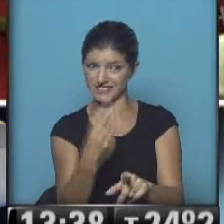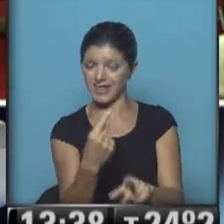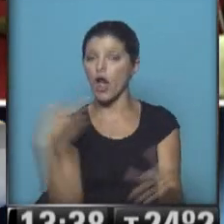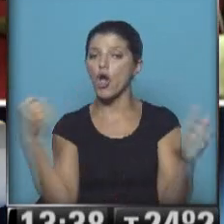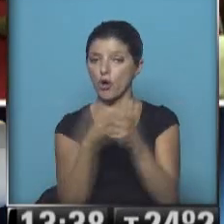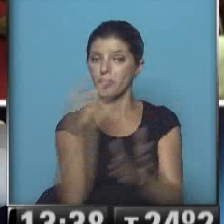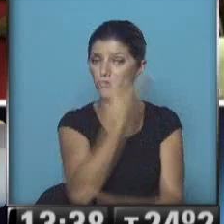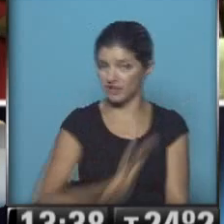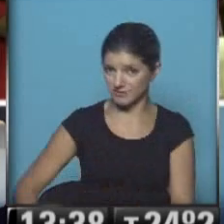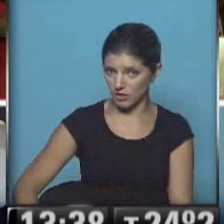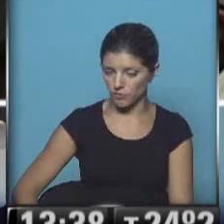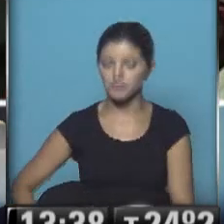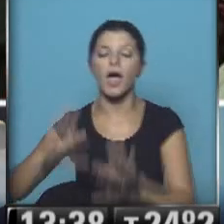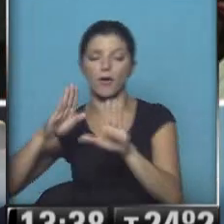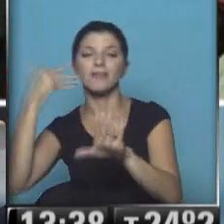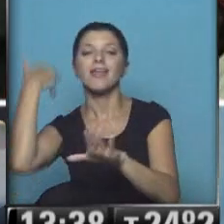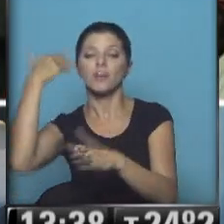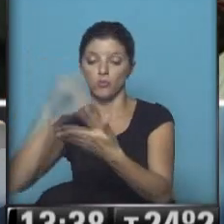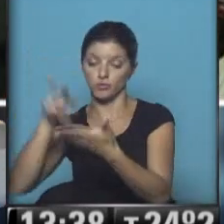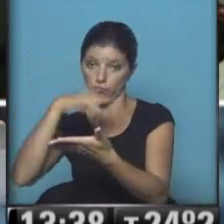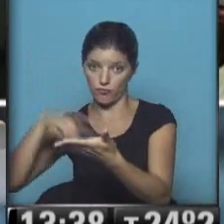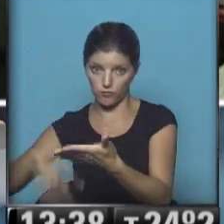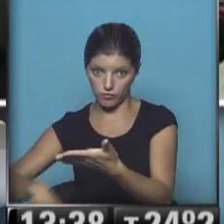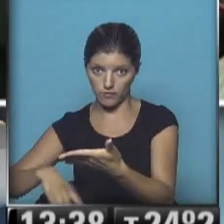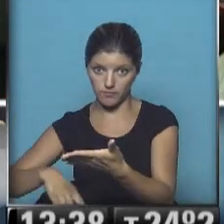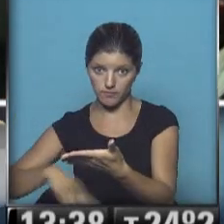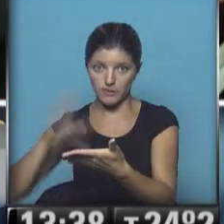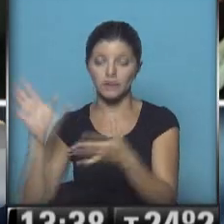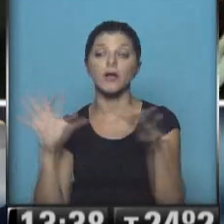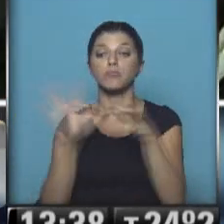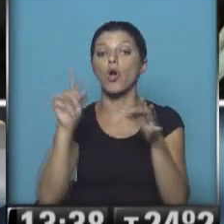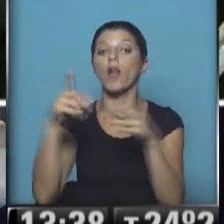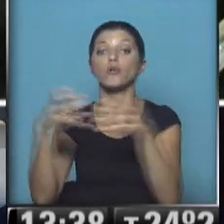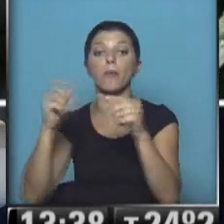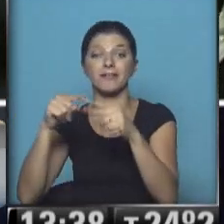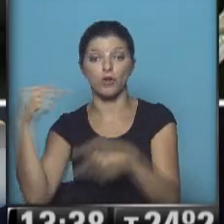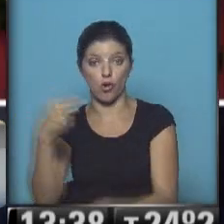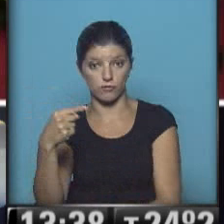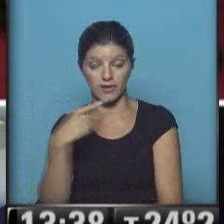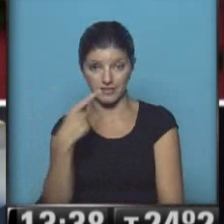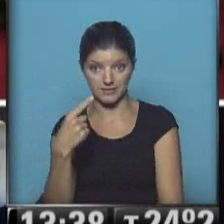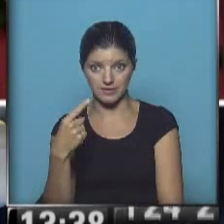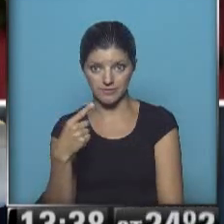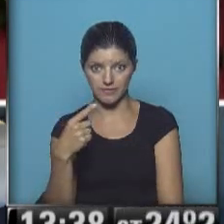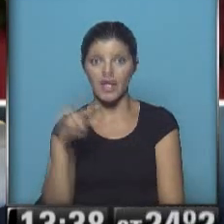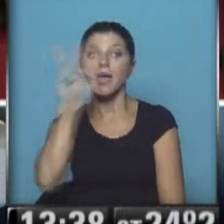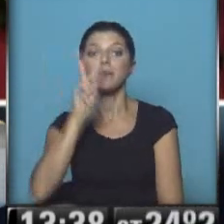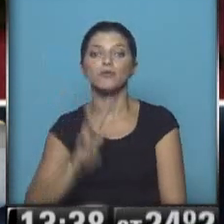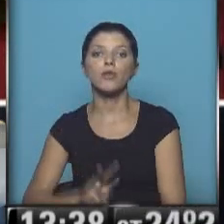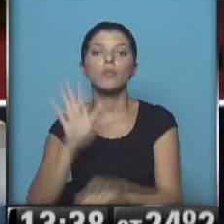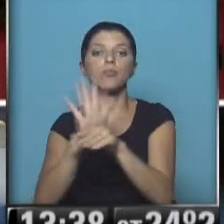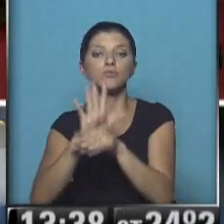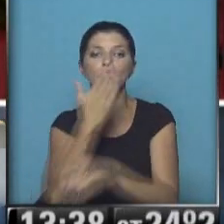discurso si uno Lee bien el comunicado que está en línea con todo lo que dice la oposición en Venezuela es en Venezuela hay una